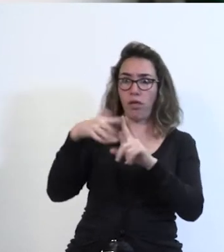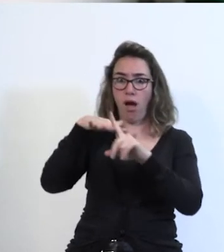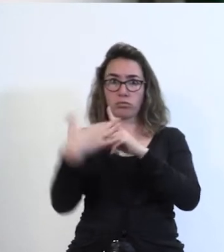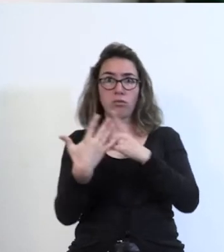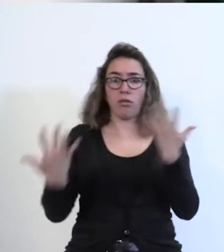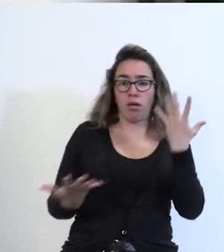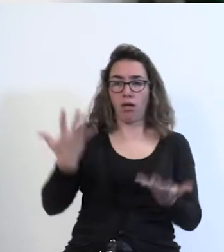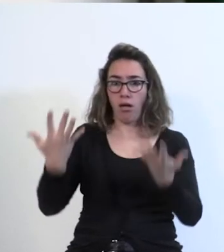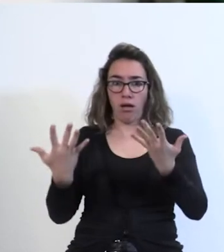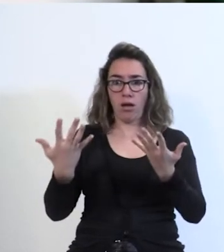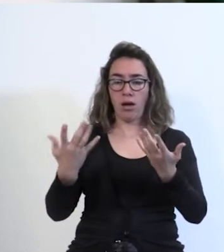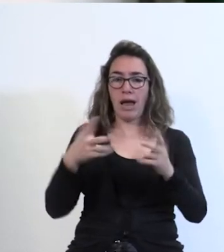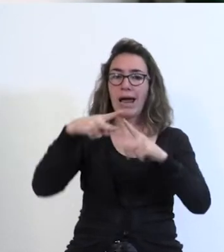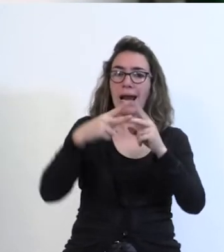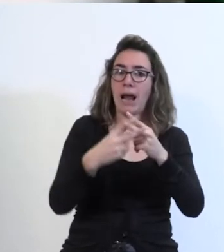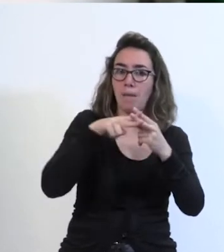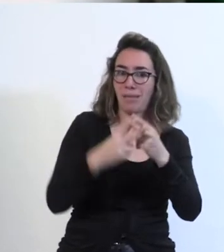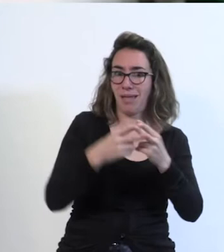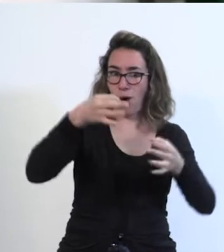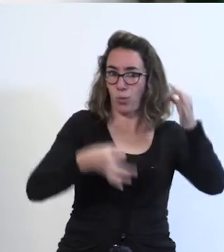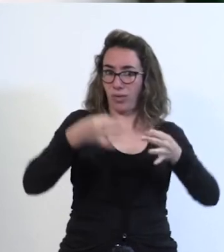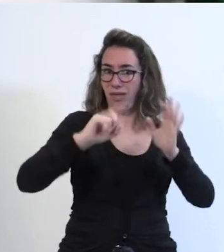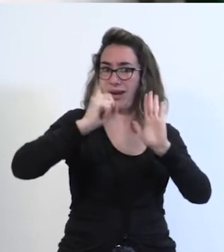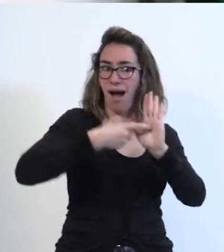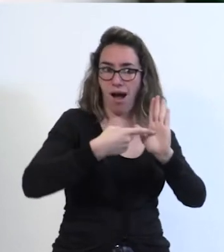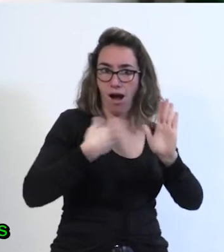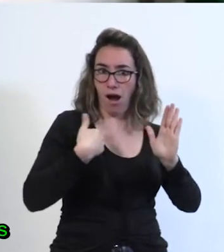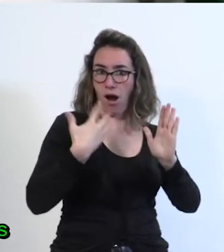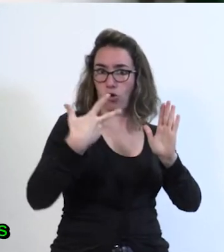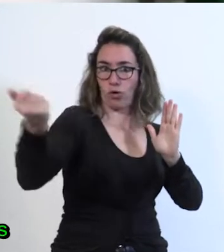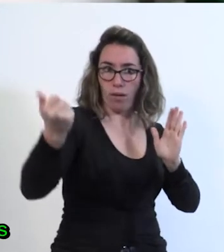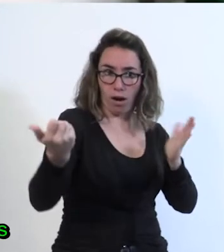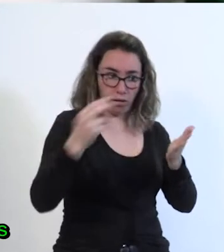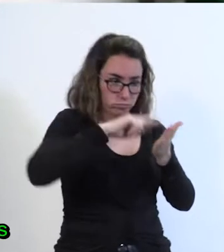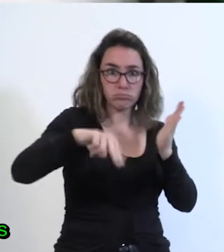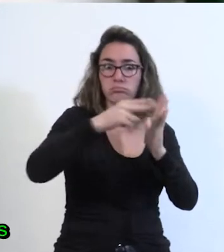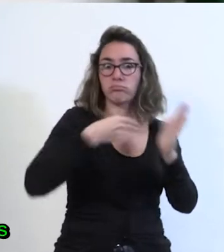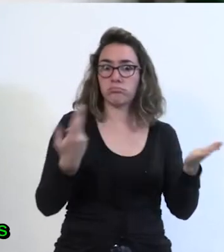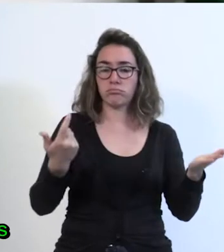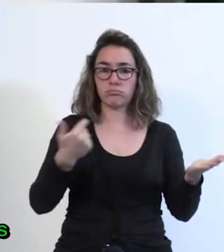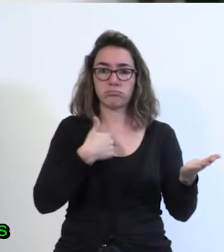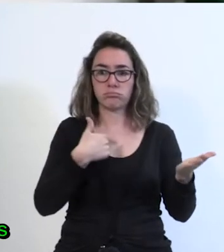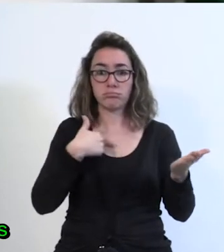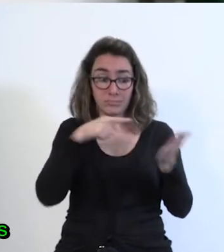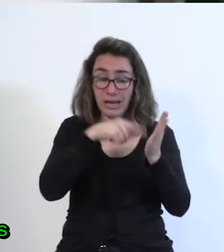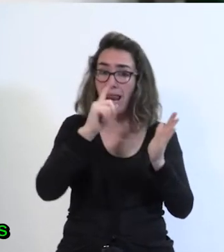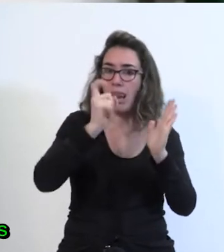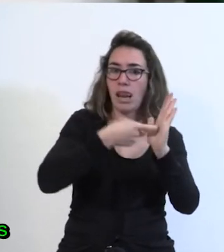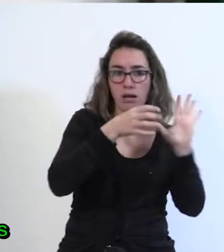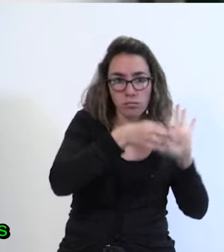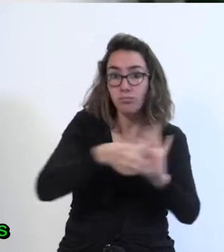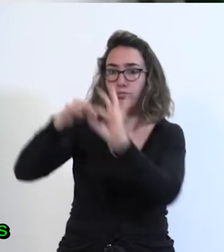violencia y nos quita una herramienta jurídica y legal que conecta al país con